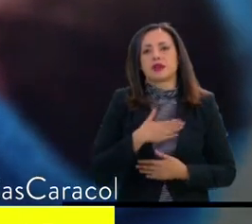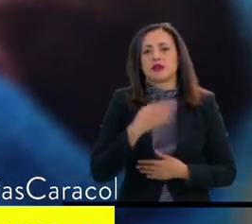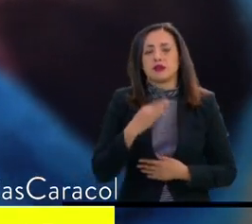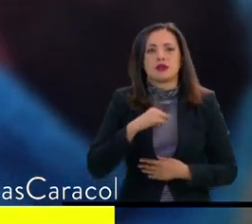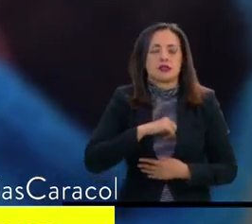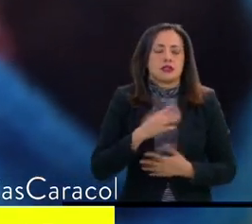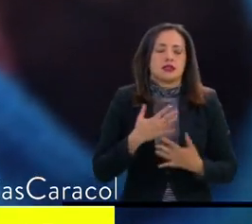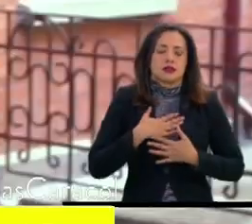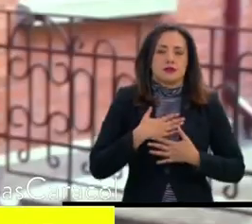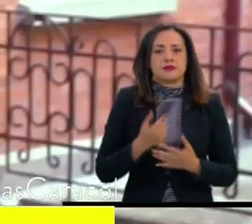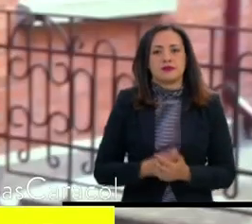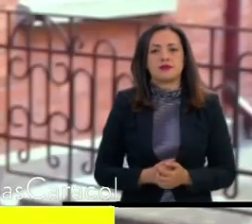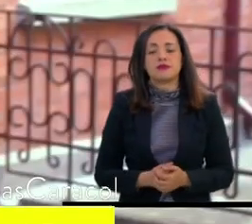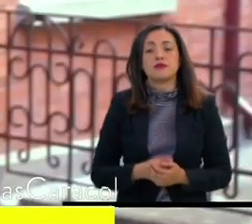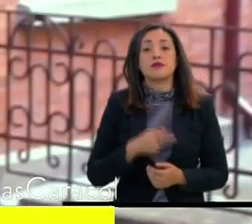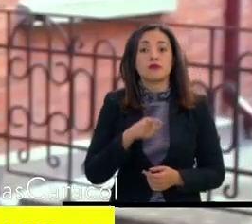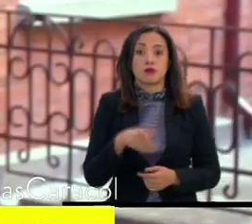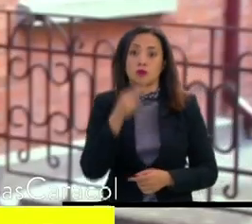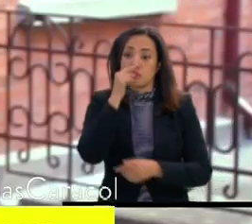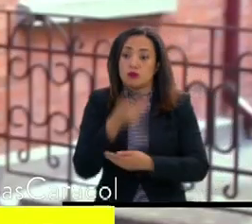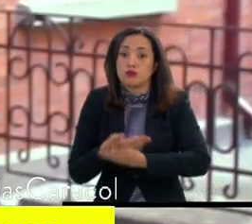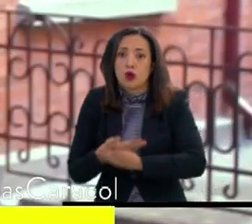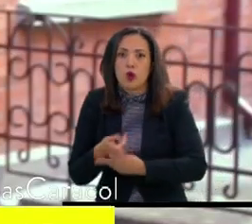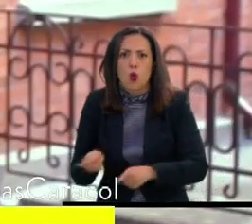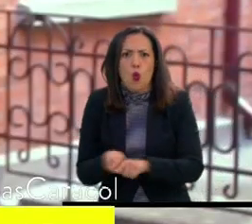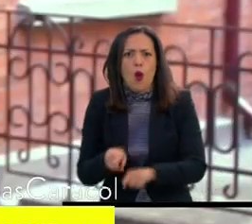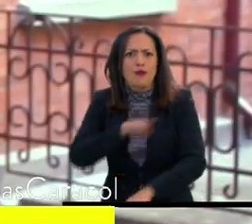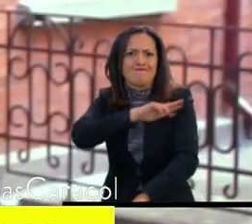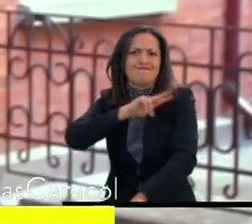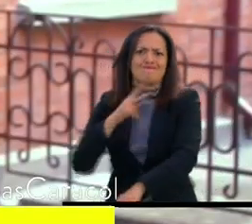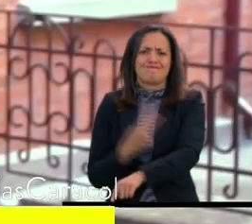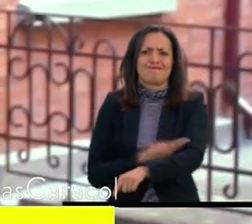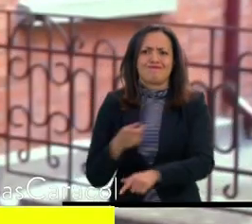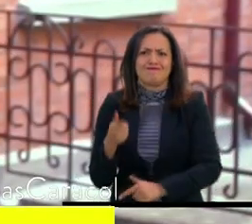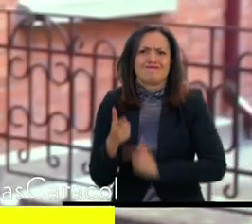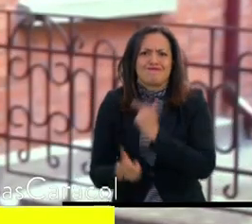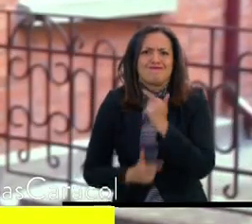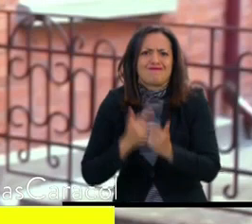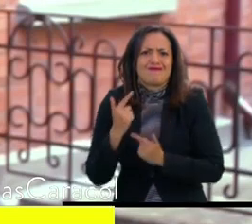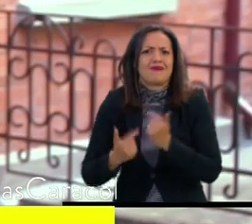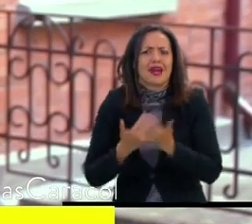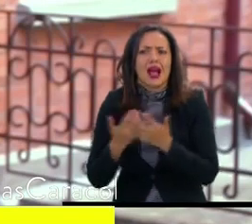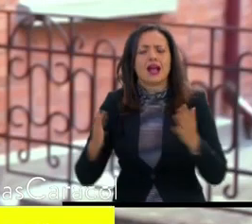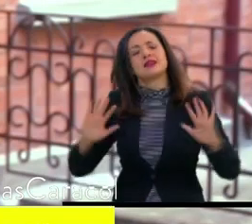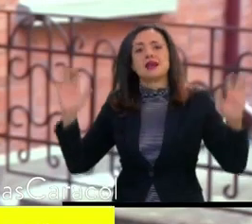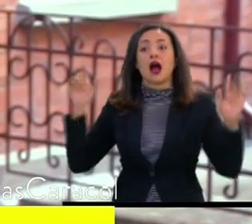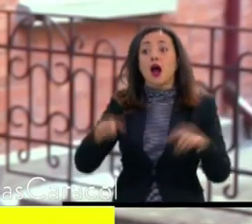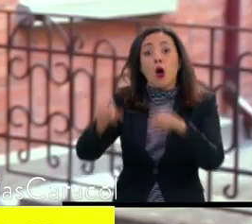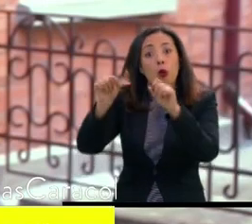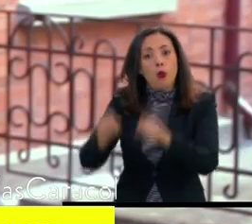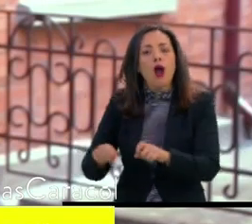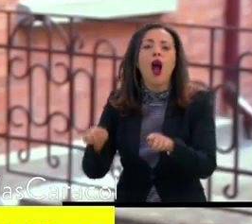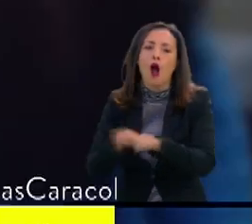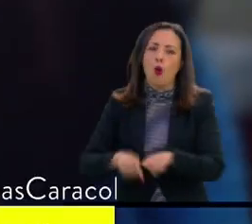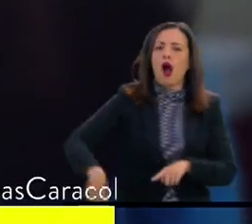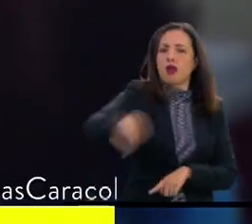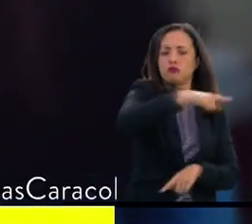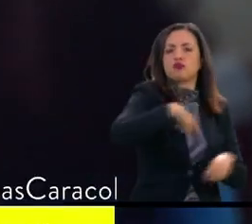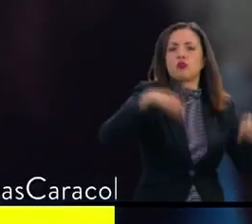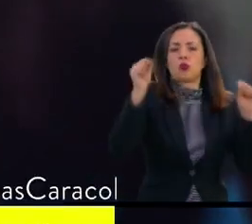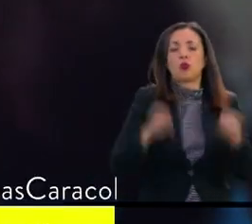espacio de un pequeño tuvo la suficiente valentía para salir adelante y sobrellevar esa enfermedad si él salió adelante todos podemos